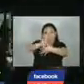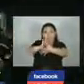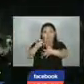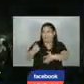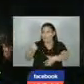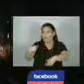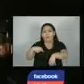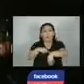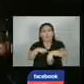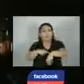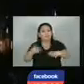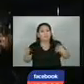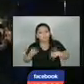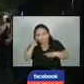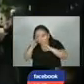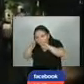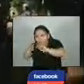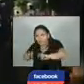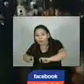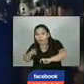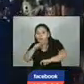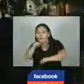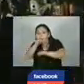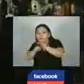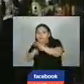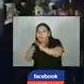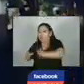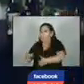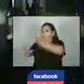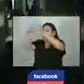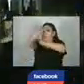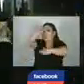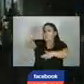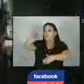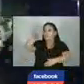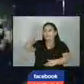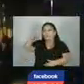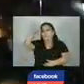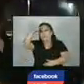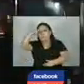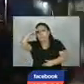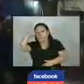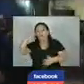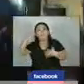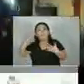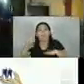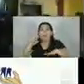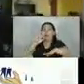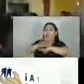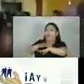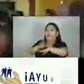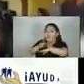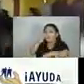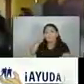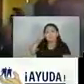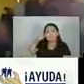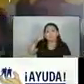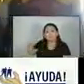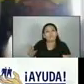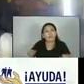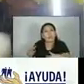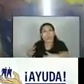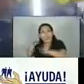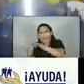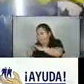horas las autoridades del Instituto Nacional de Migración del país Azteca fueron alertados que se encontraba